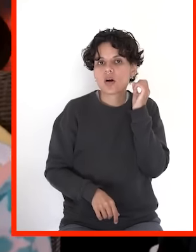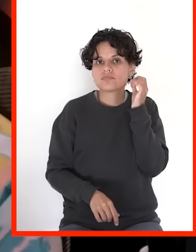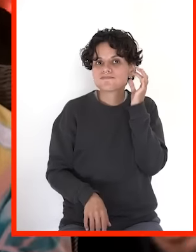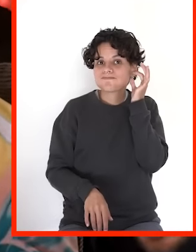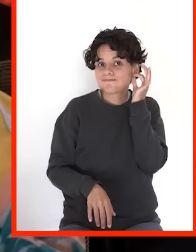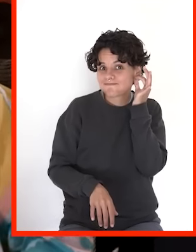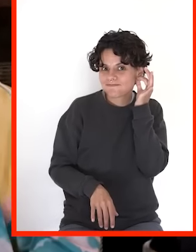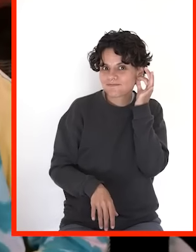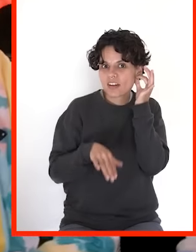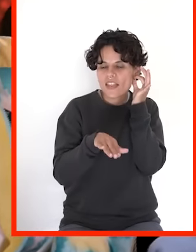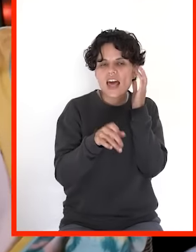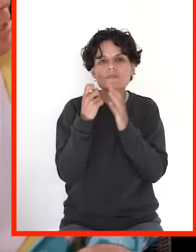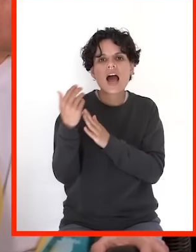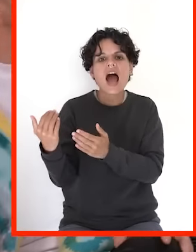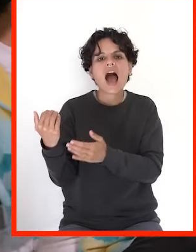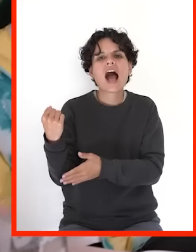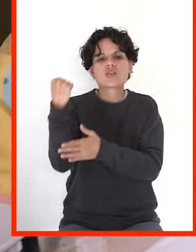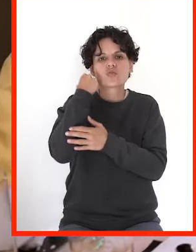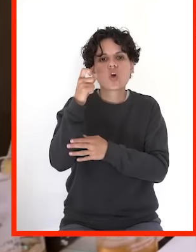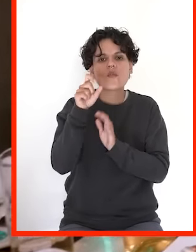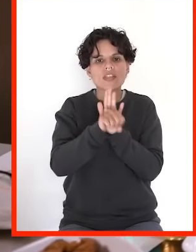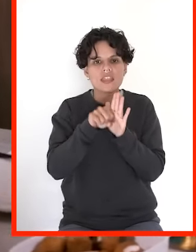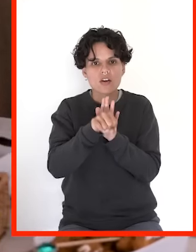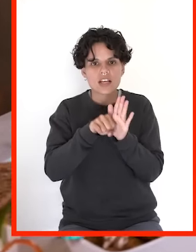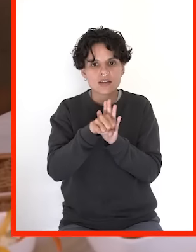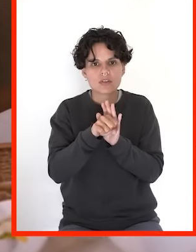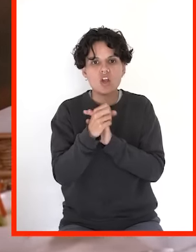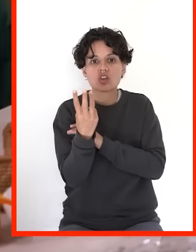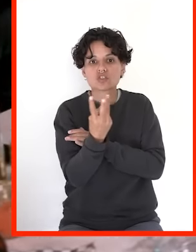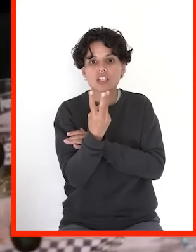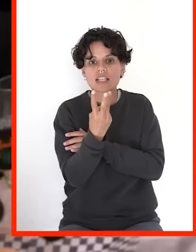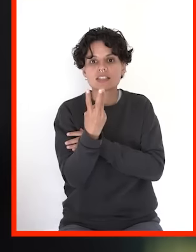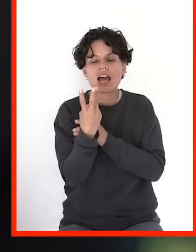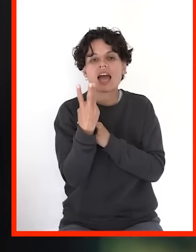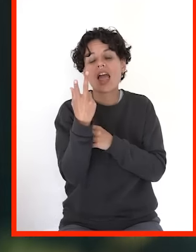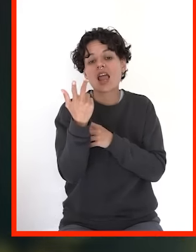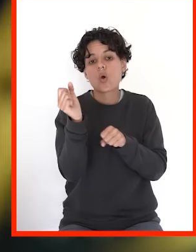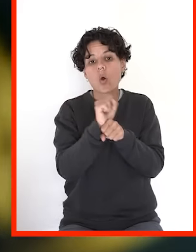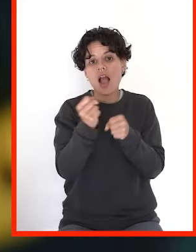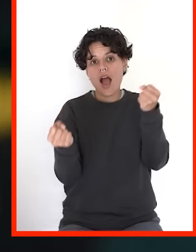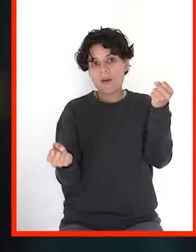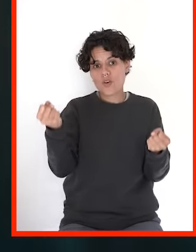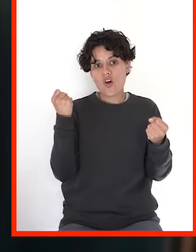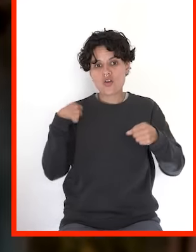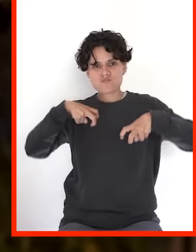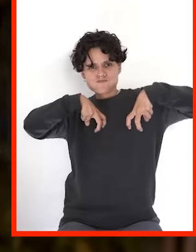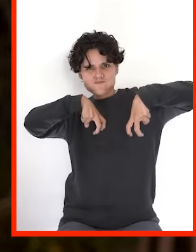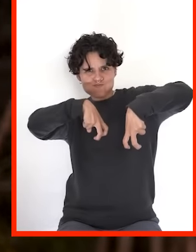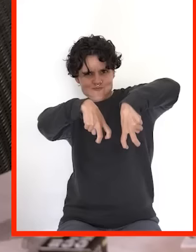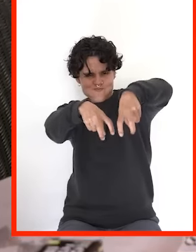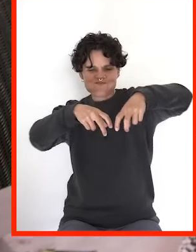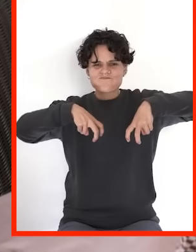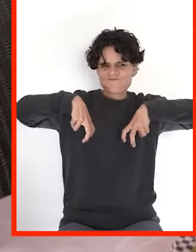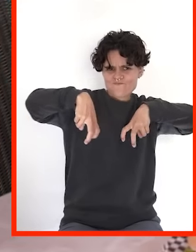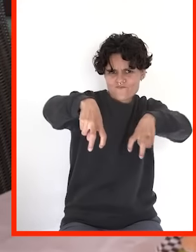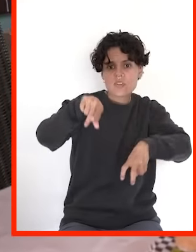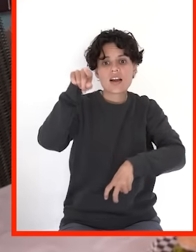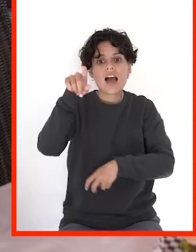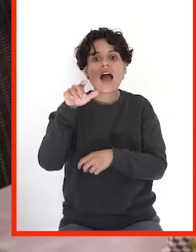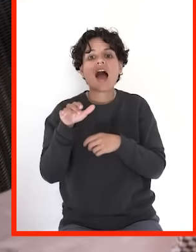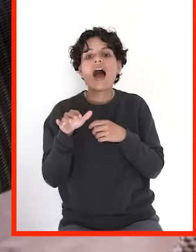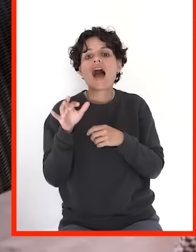Nos apañó para un videoclip con el Apache. Ah, sí, pues. Y salimos todos arriba de un camión. ¿Verdad? ¿Verdad? Sale un video de nosotros, la teníamos. No, si